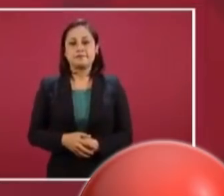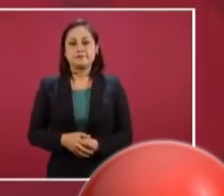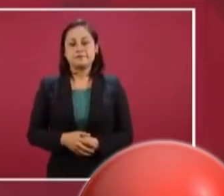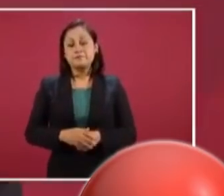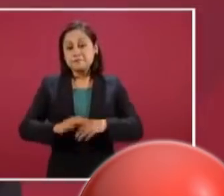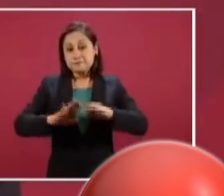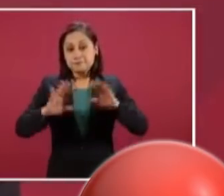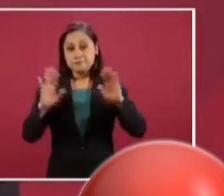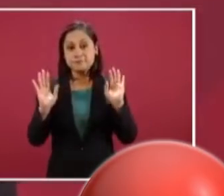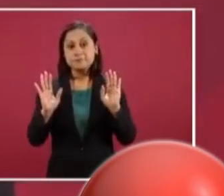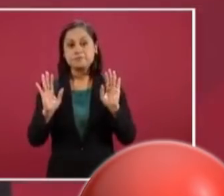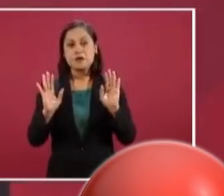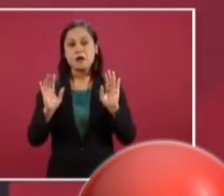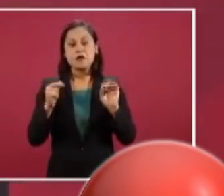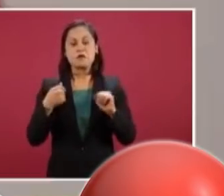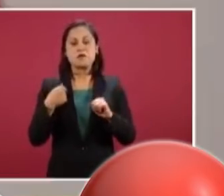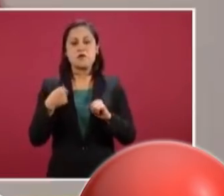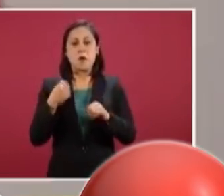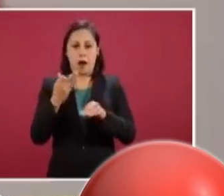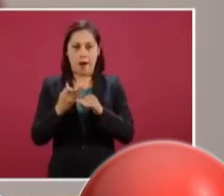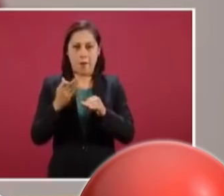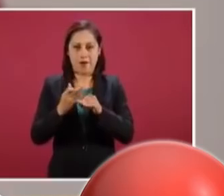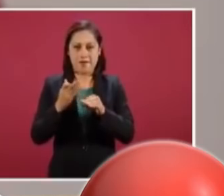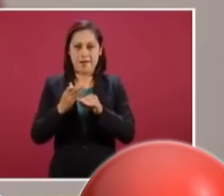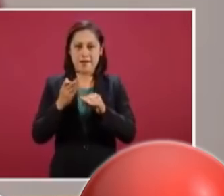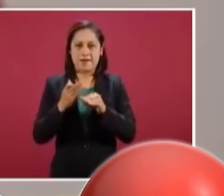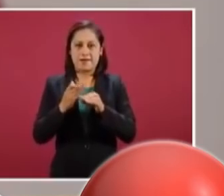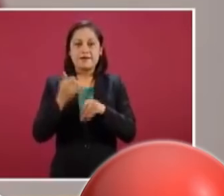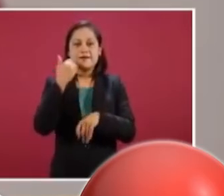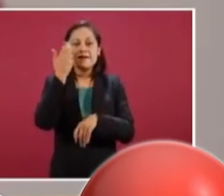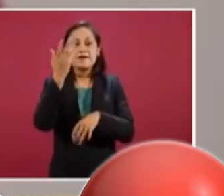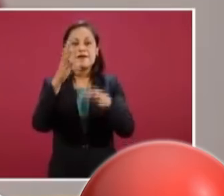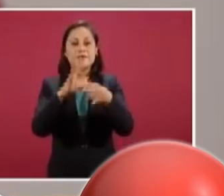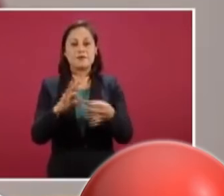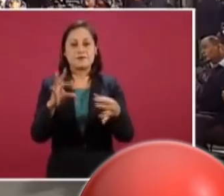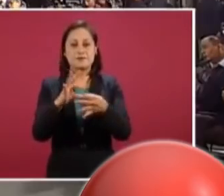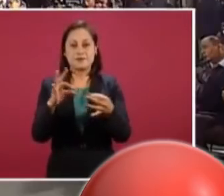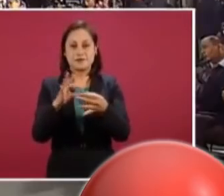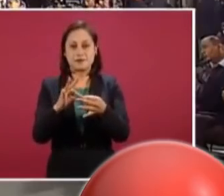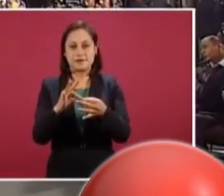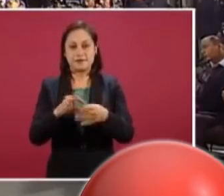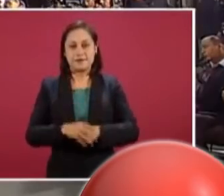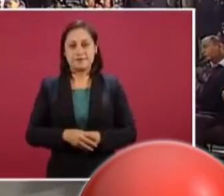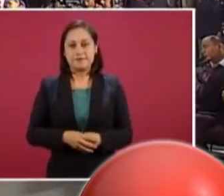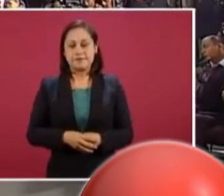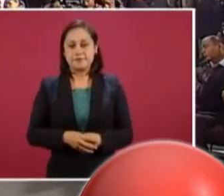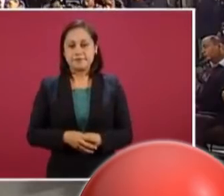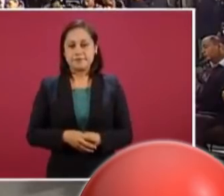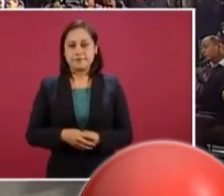general, aprovecho para comentarles que